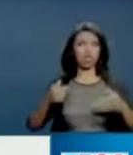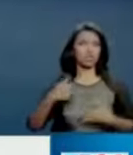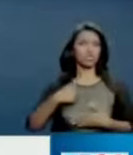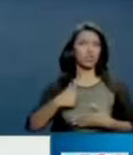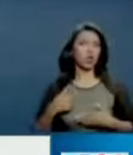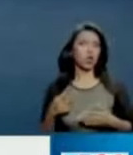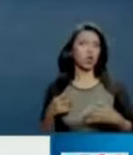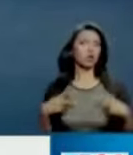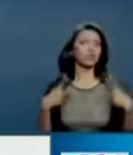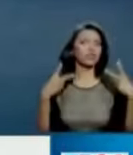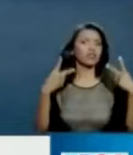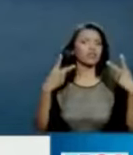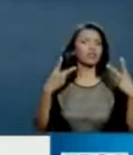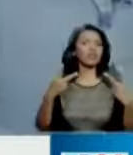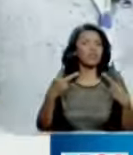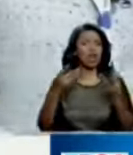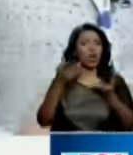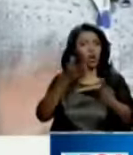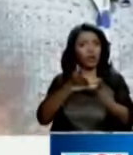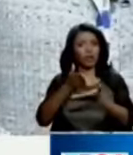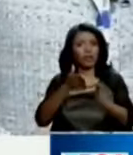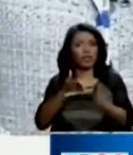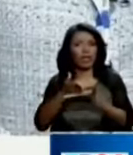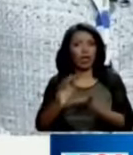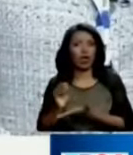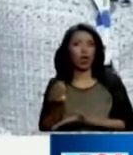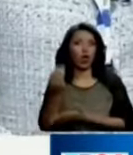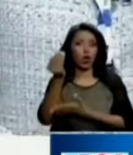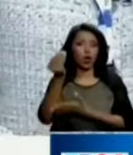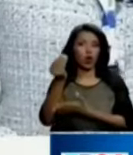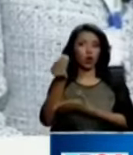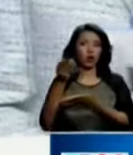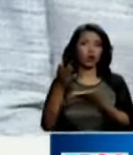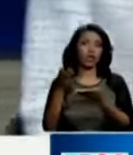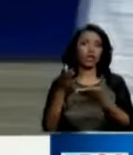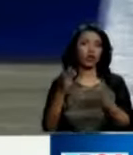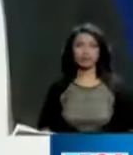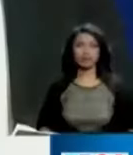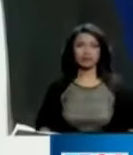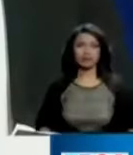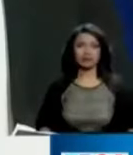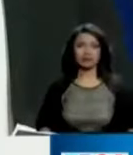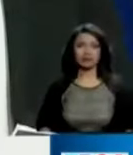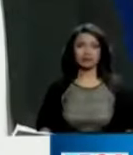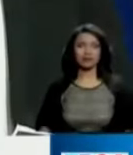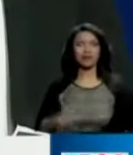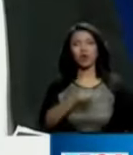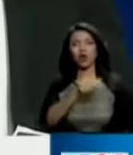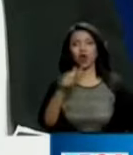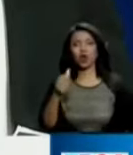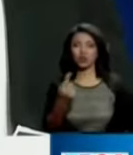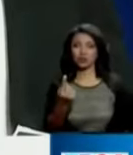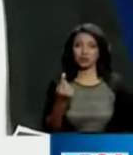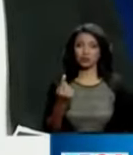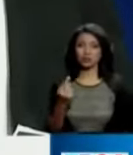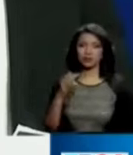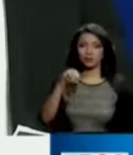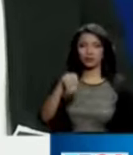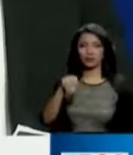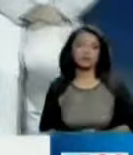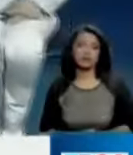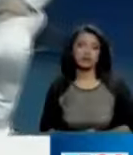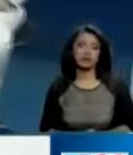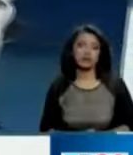efecto, con las elecciones, porque es justamente la condena que se le da la que lo saca como candidato, porque él ya